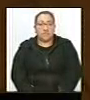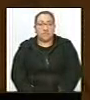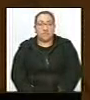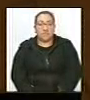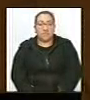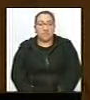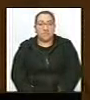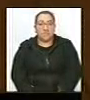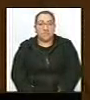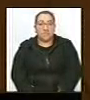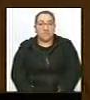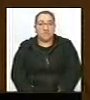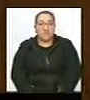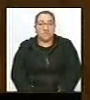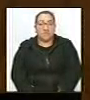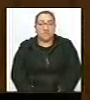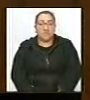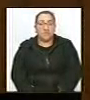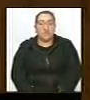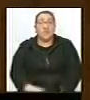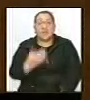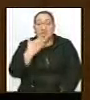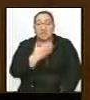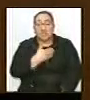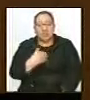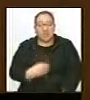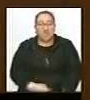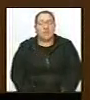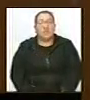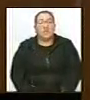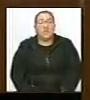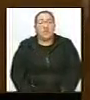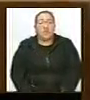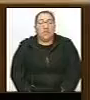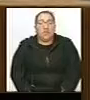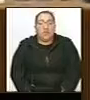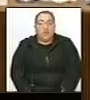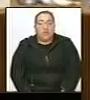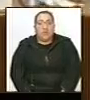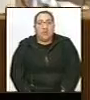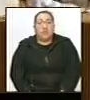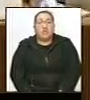Muchas gracias, señor presidente. En relación con las